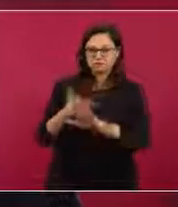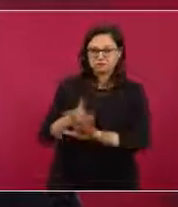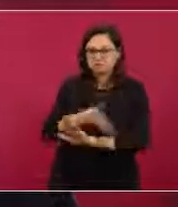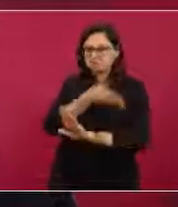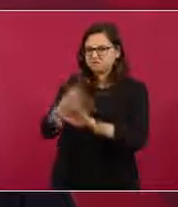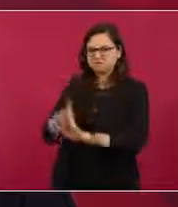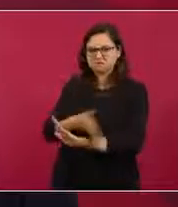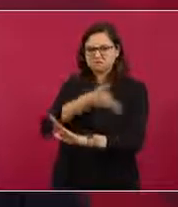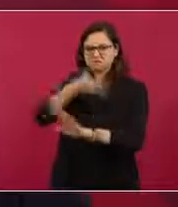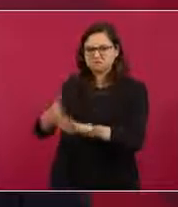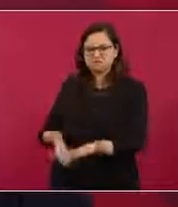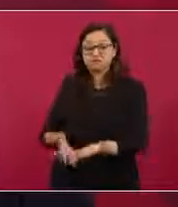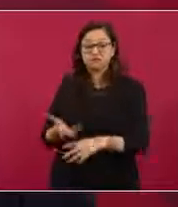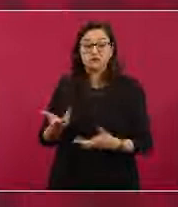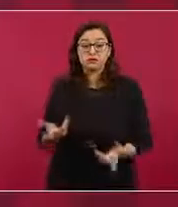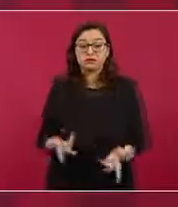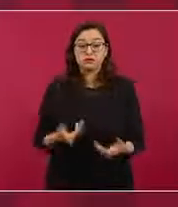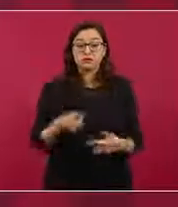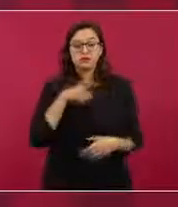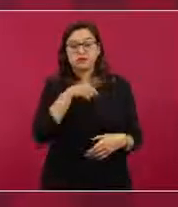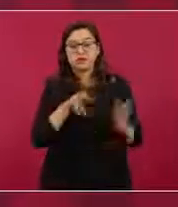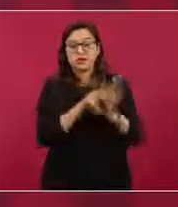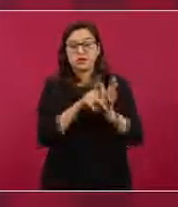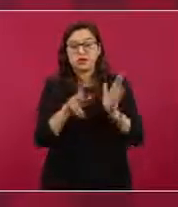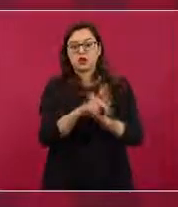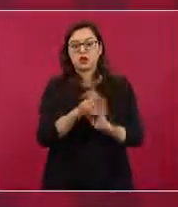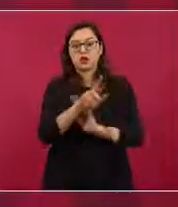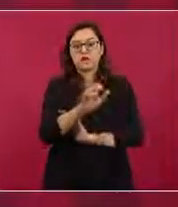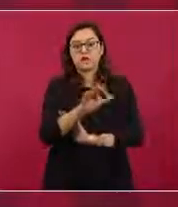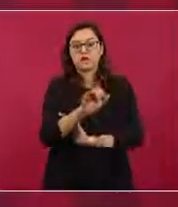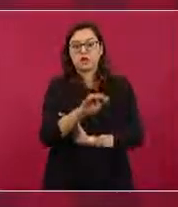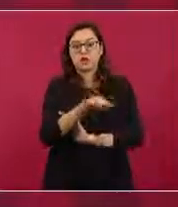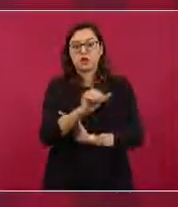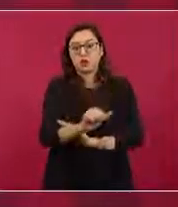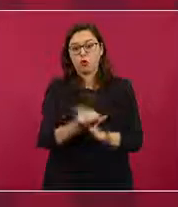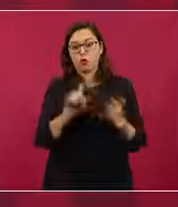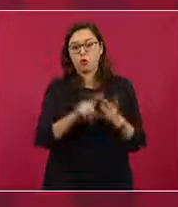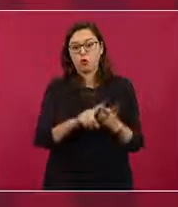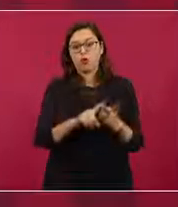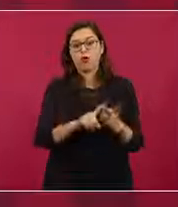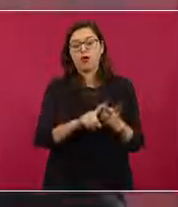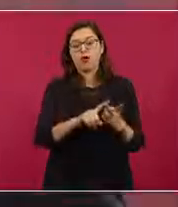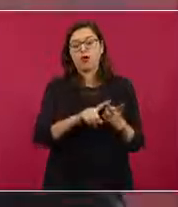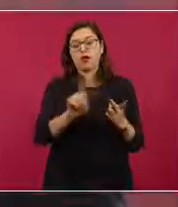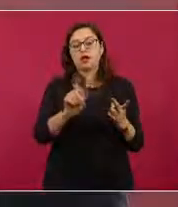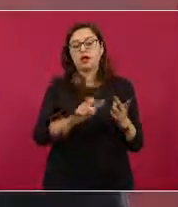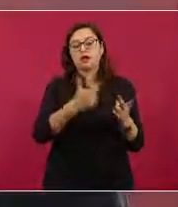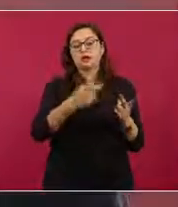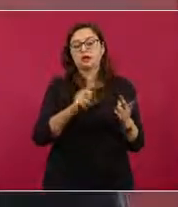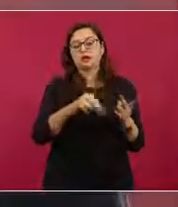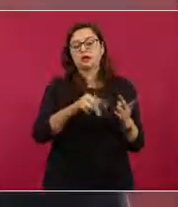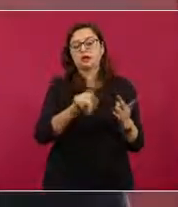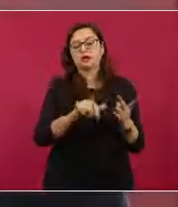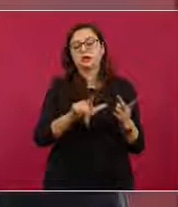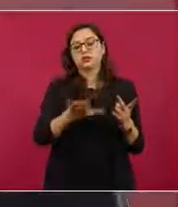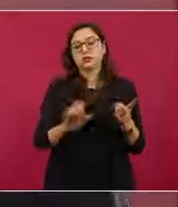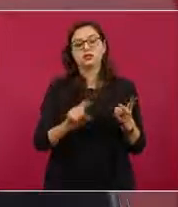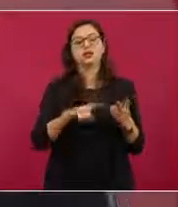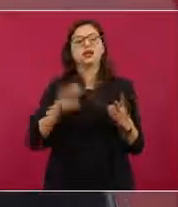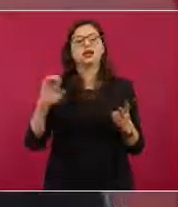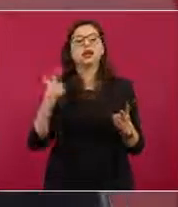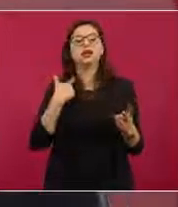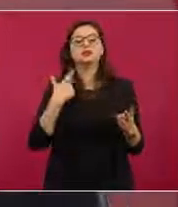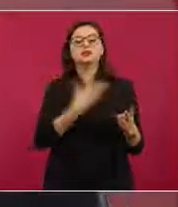atacarnos. Esto que vemos del Reforma y los Claudios X González, los expresidentes Felipe